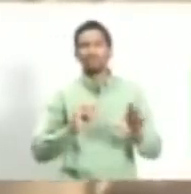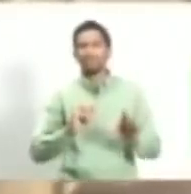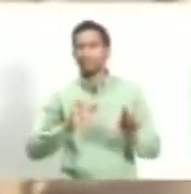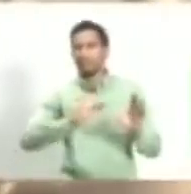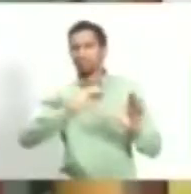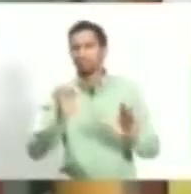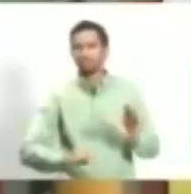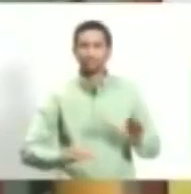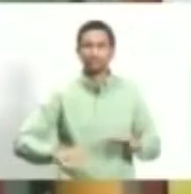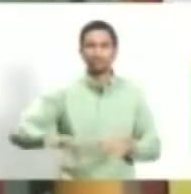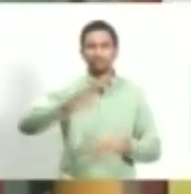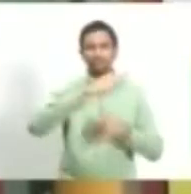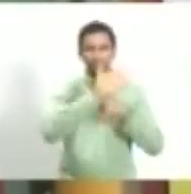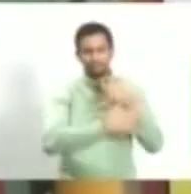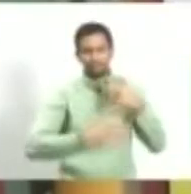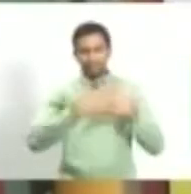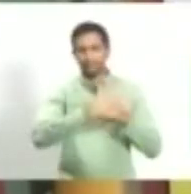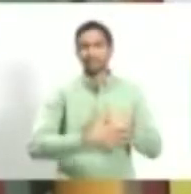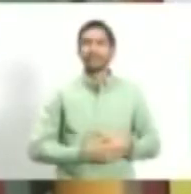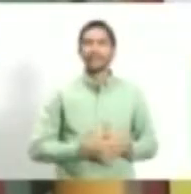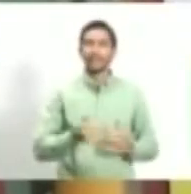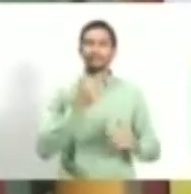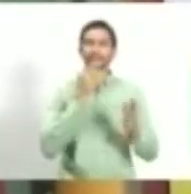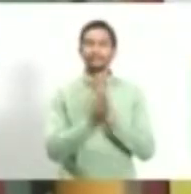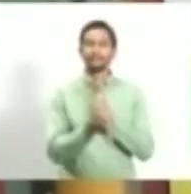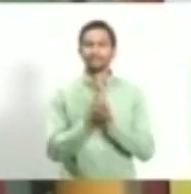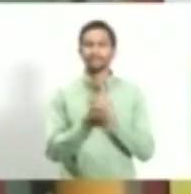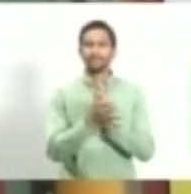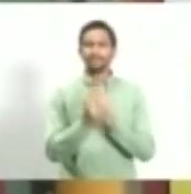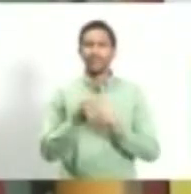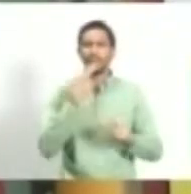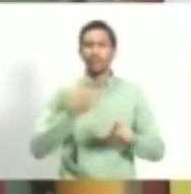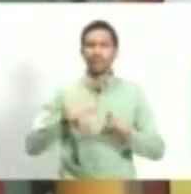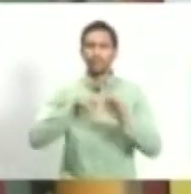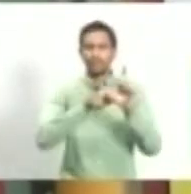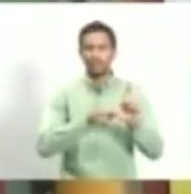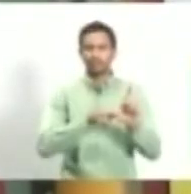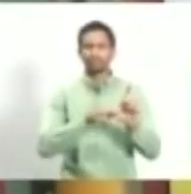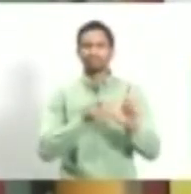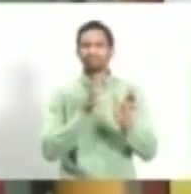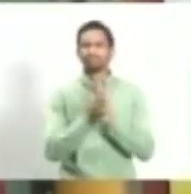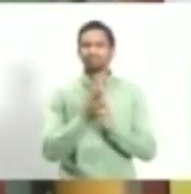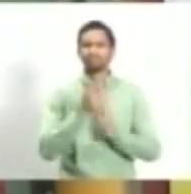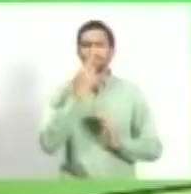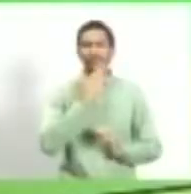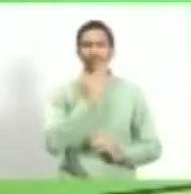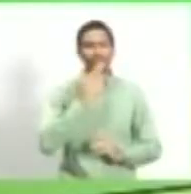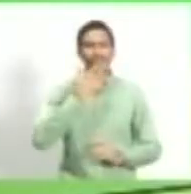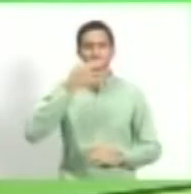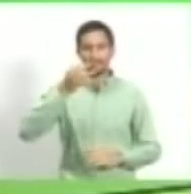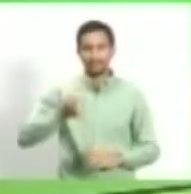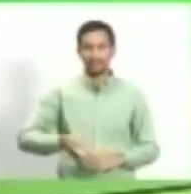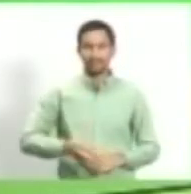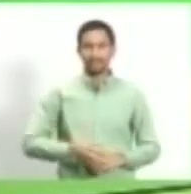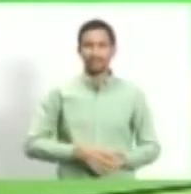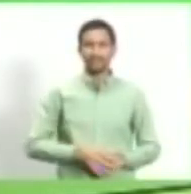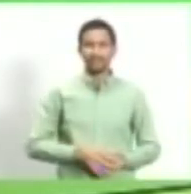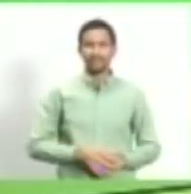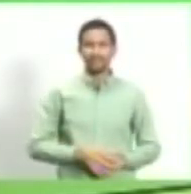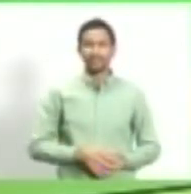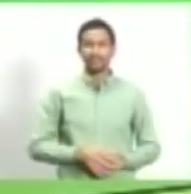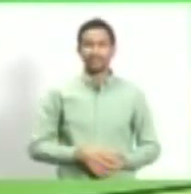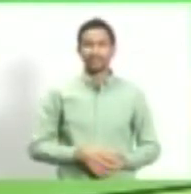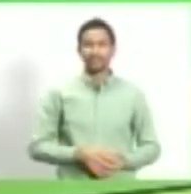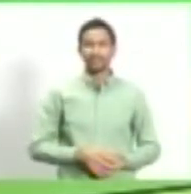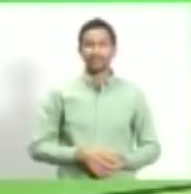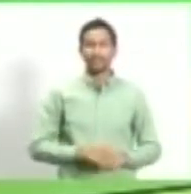país. La información desde el departamento de La Guajira, con Yuri Reales Magdaniel, las noticias, un compromiso con la verdad. Y los habitantes que colindan